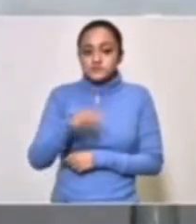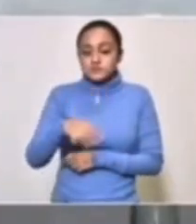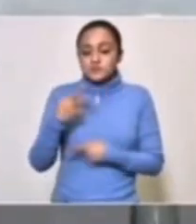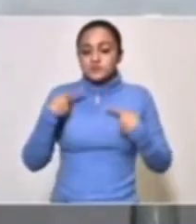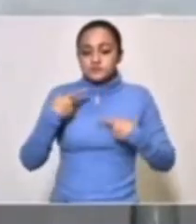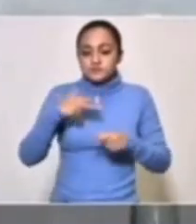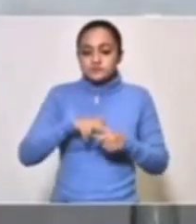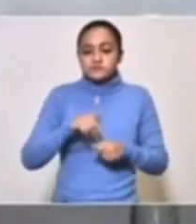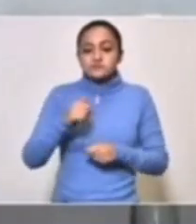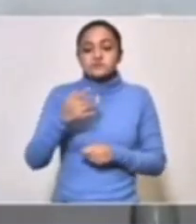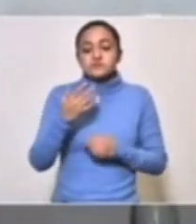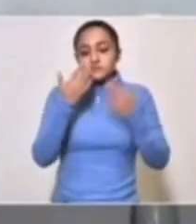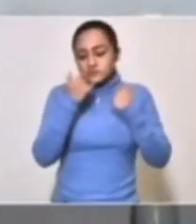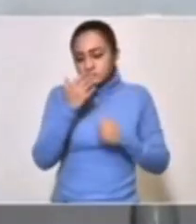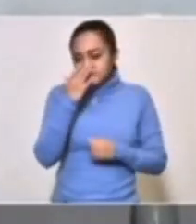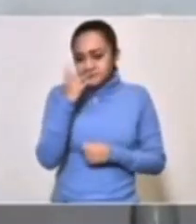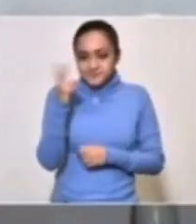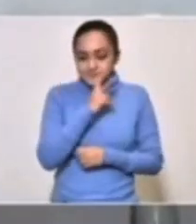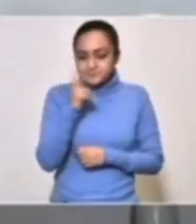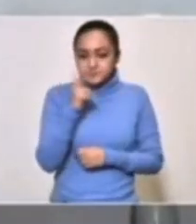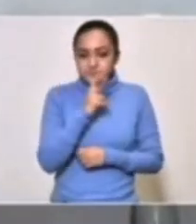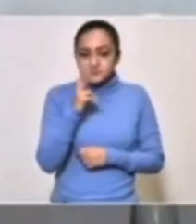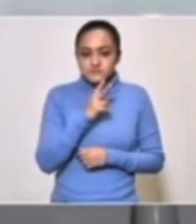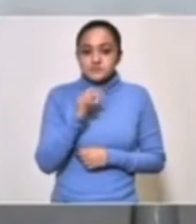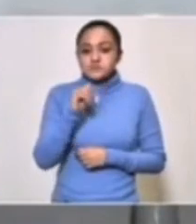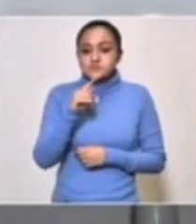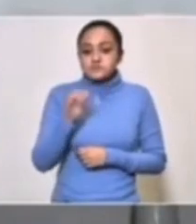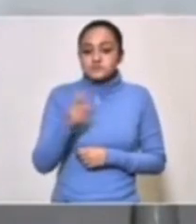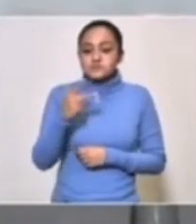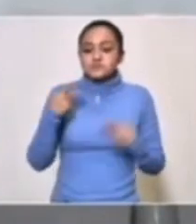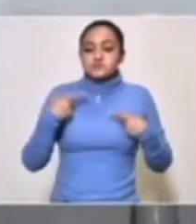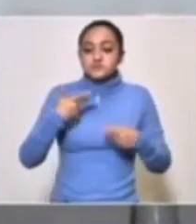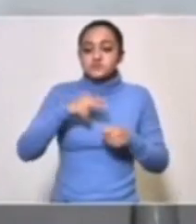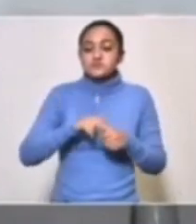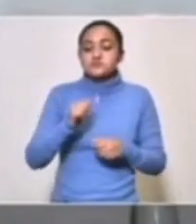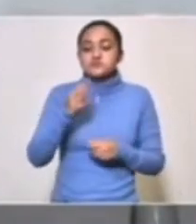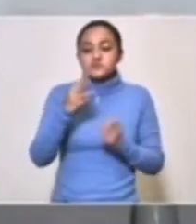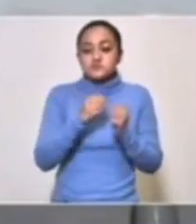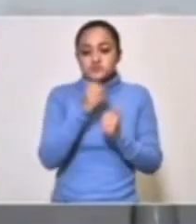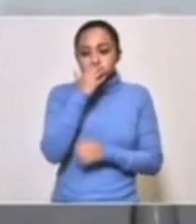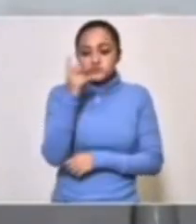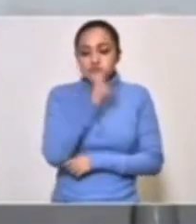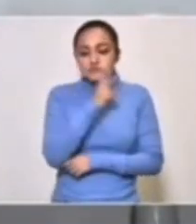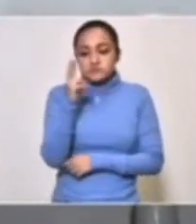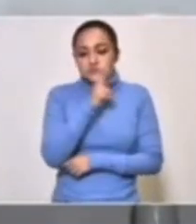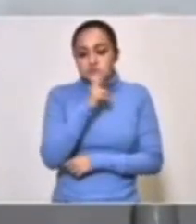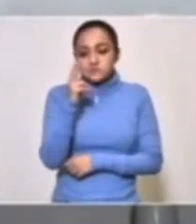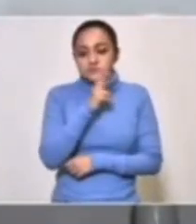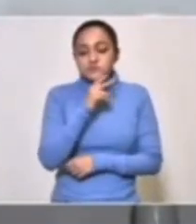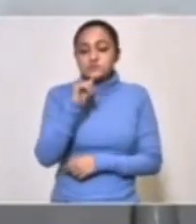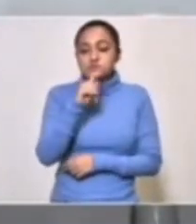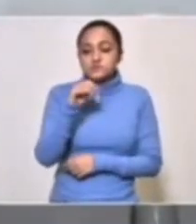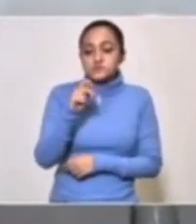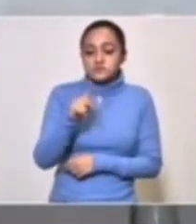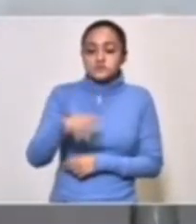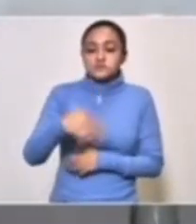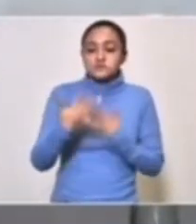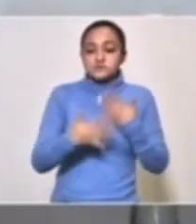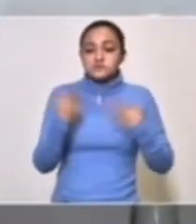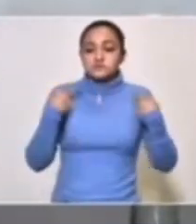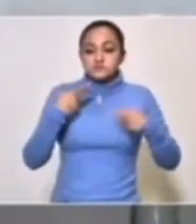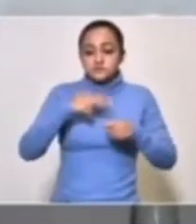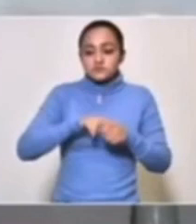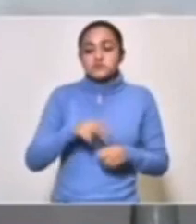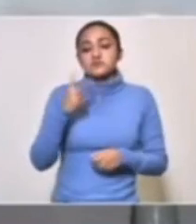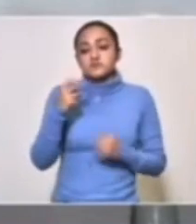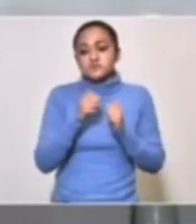14 hospitalizados, no tiene pacientes intubados. El ISSSTE, 8 hospitalizados, 3 con ventilación asistida. ISTEP, 15 hospitalizados,